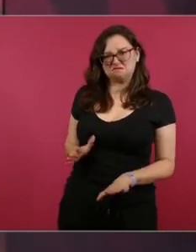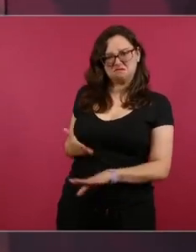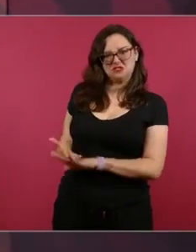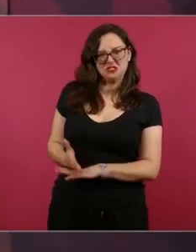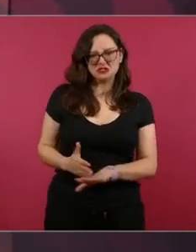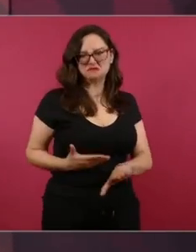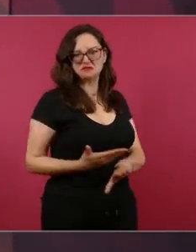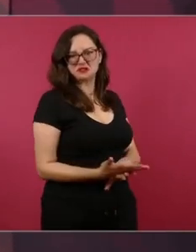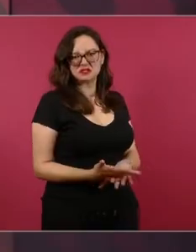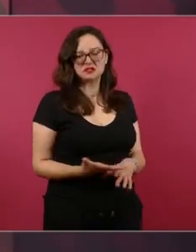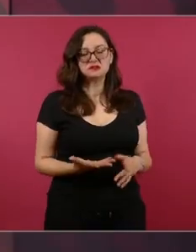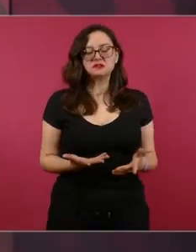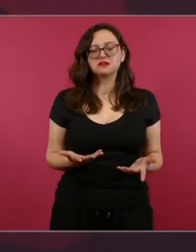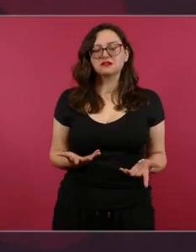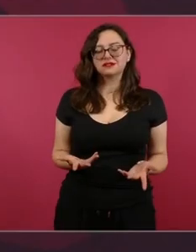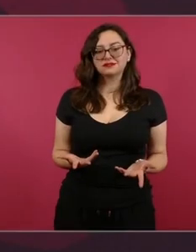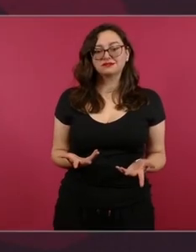juzgando